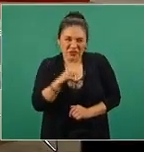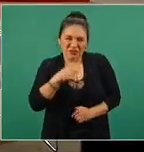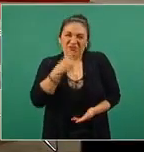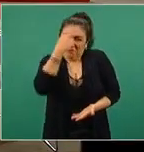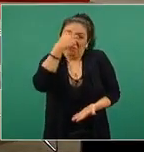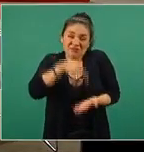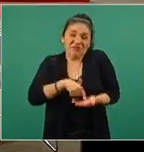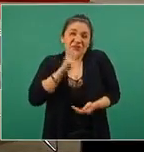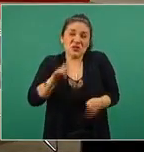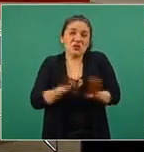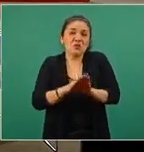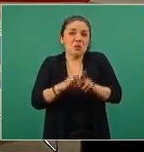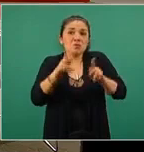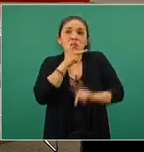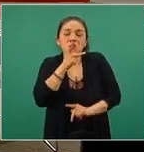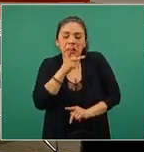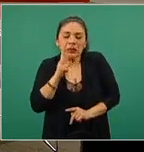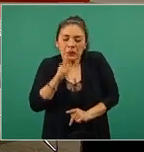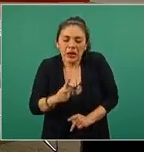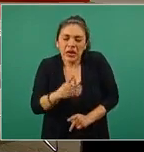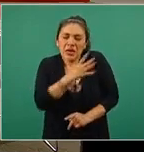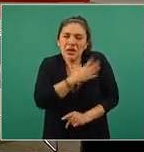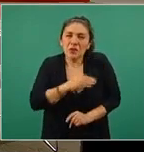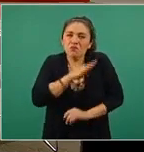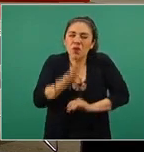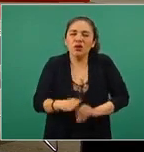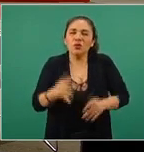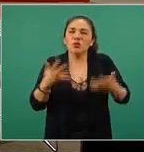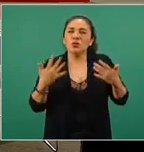pasar a un padre, a una madre.